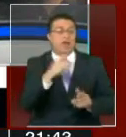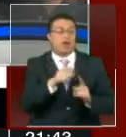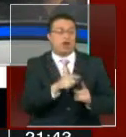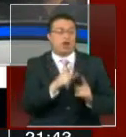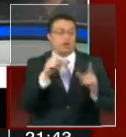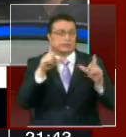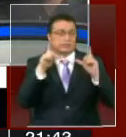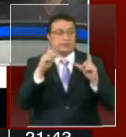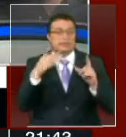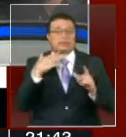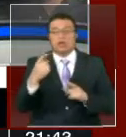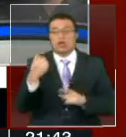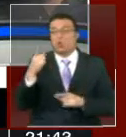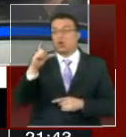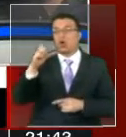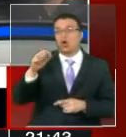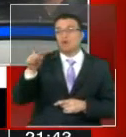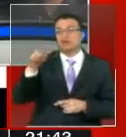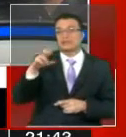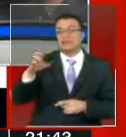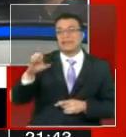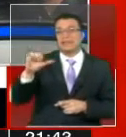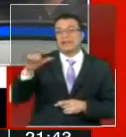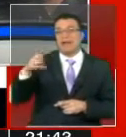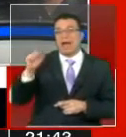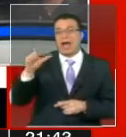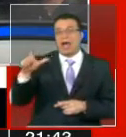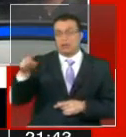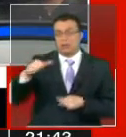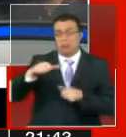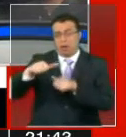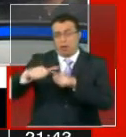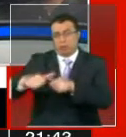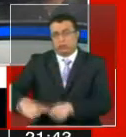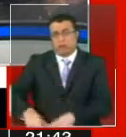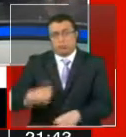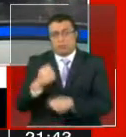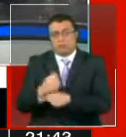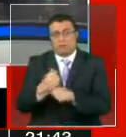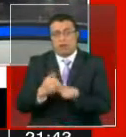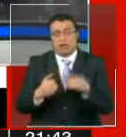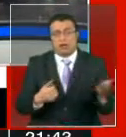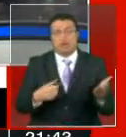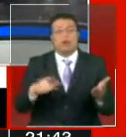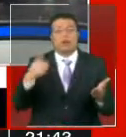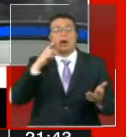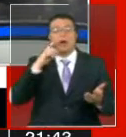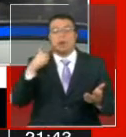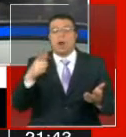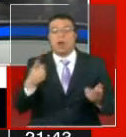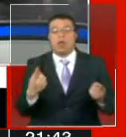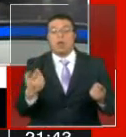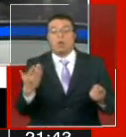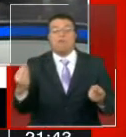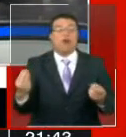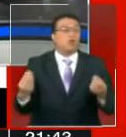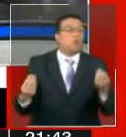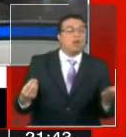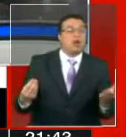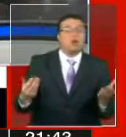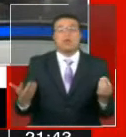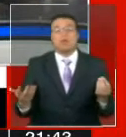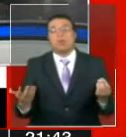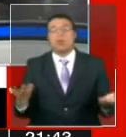figura que un concejal que, como usted dice, lleva tiempo trabajando en esta opción? ¿Cuáles son las ventajas de uno y de otro?